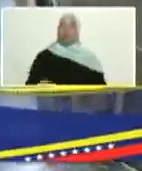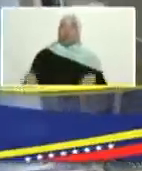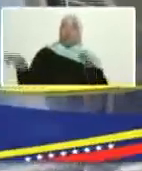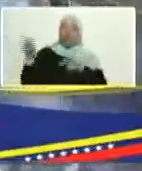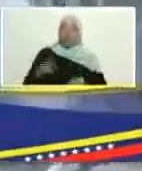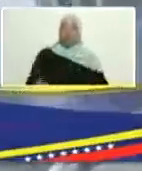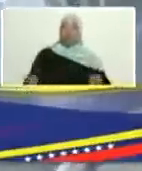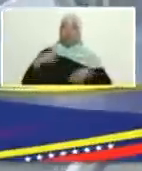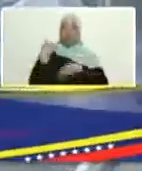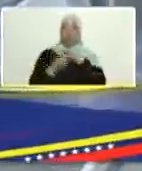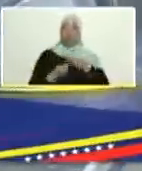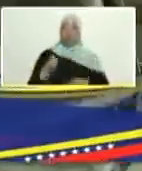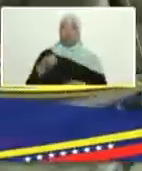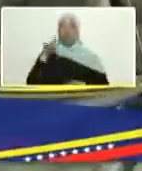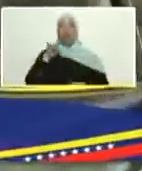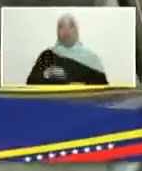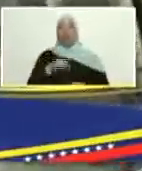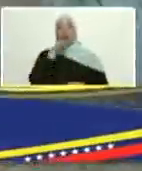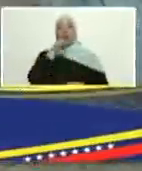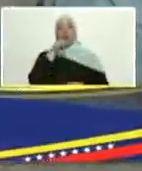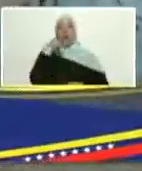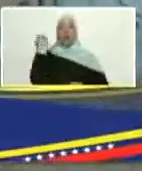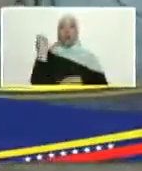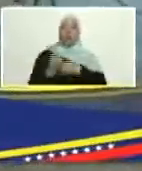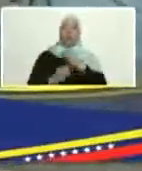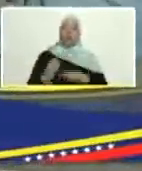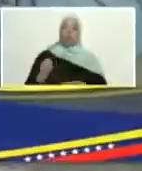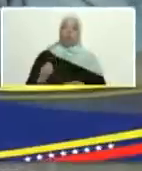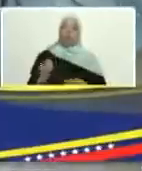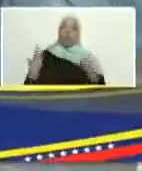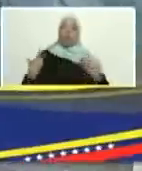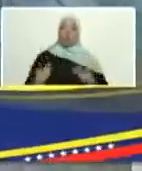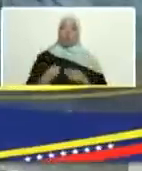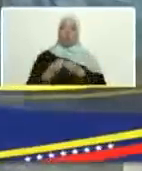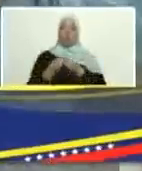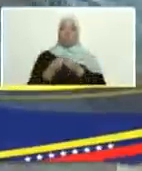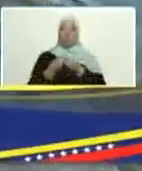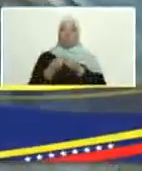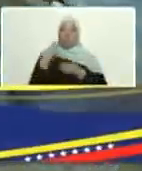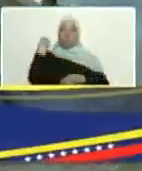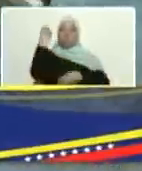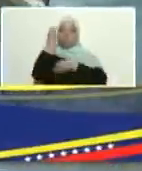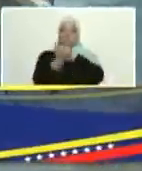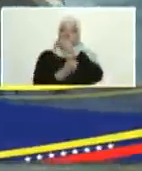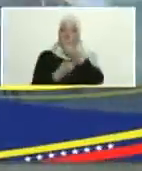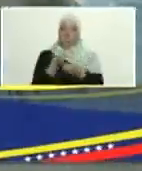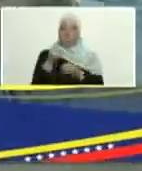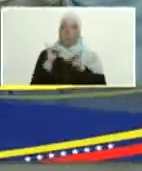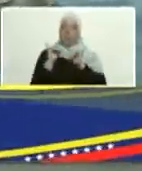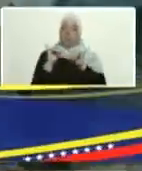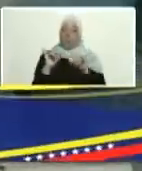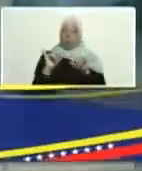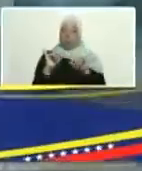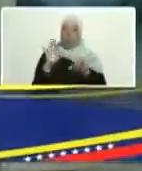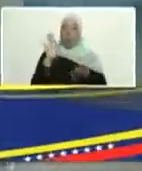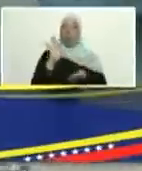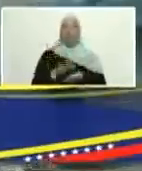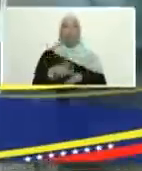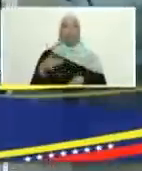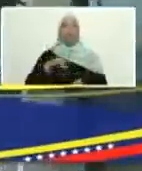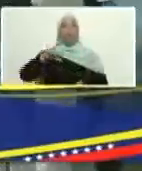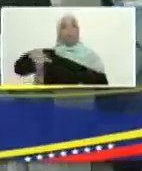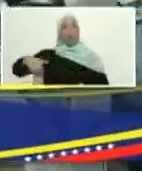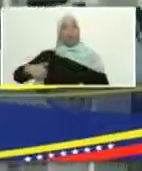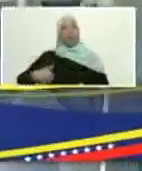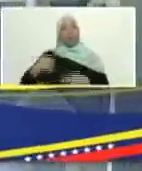hiperestadores, haciendo muletas, haciendo sillas de diálisis, haciendo las sillas para muestras